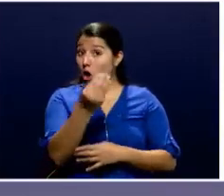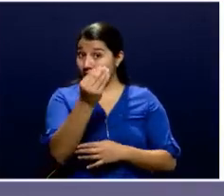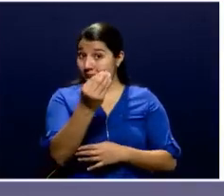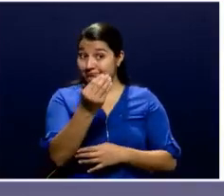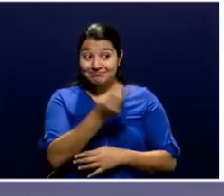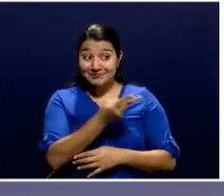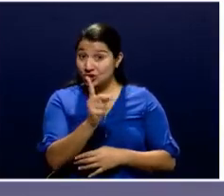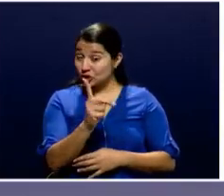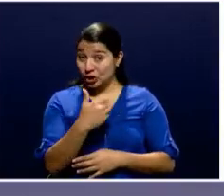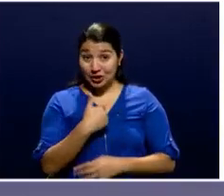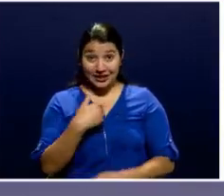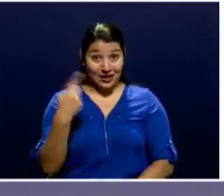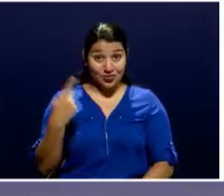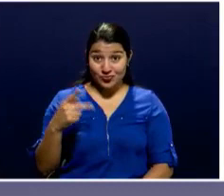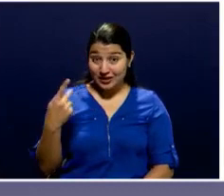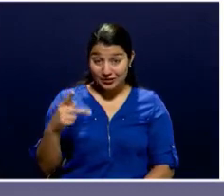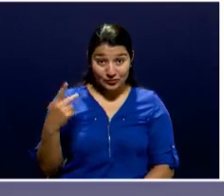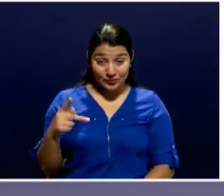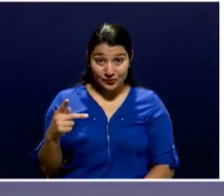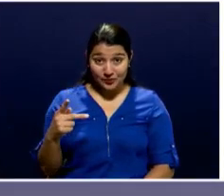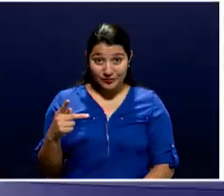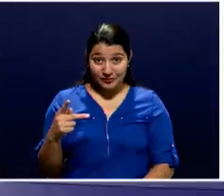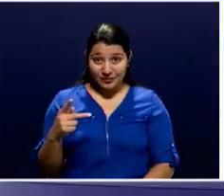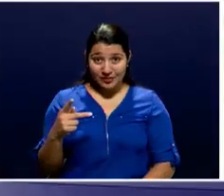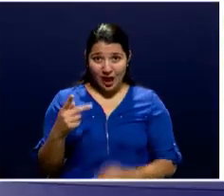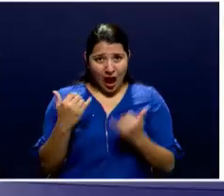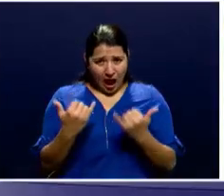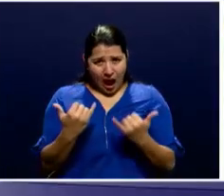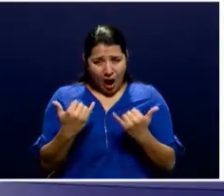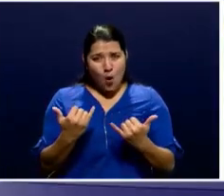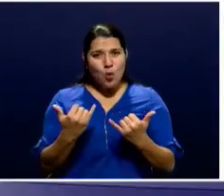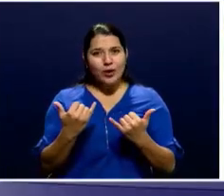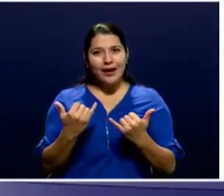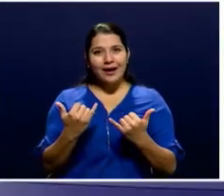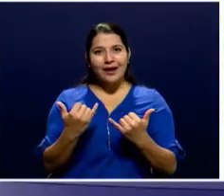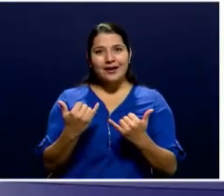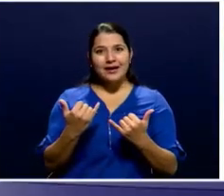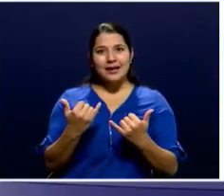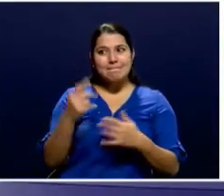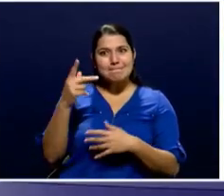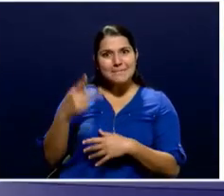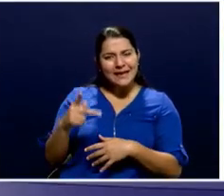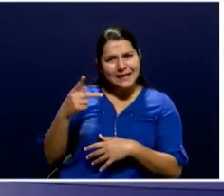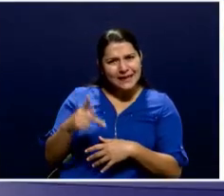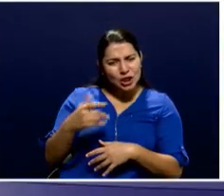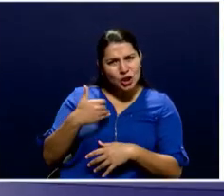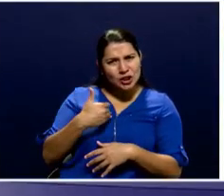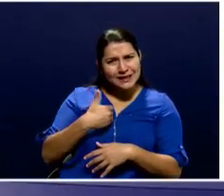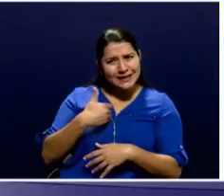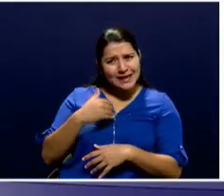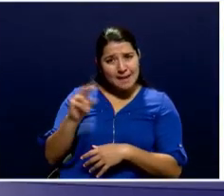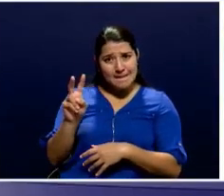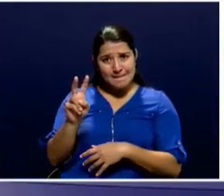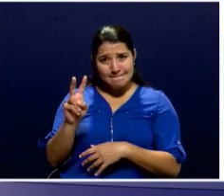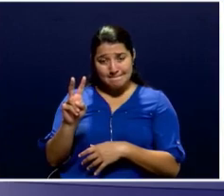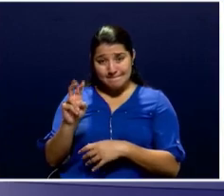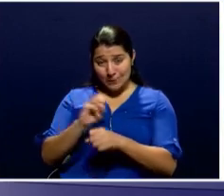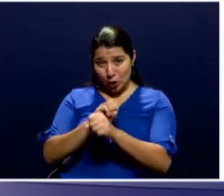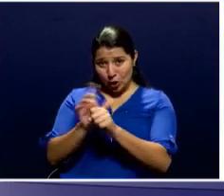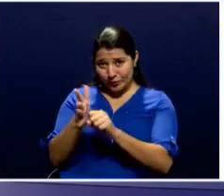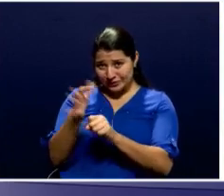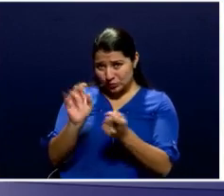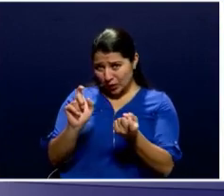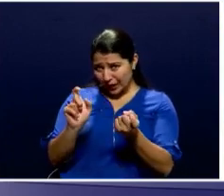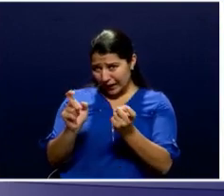tenía factores de riesgo. ¿Está cambiando el perfil de peligro que se había anticipado para el